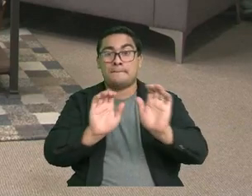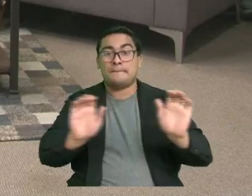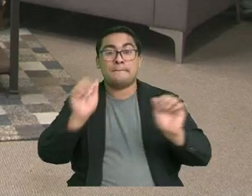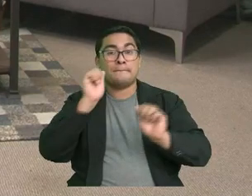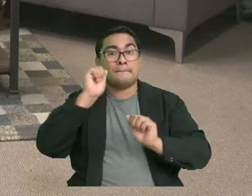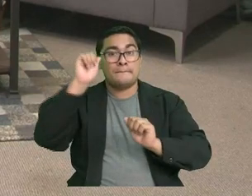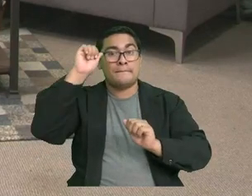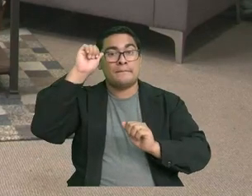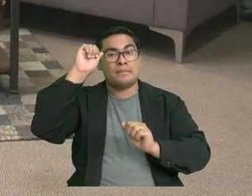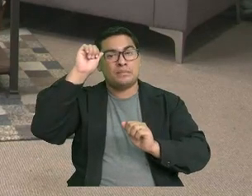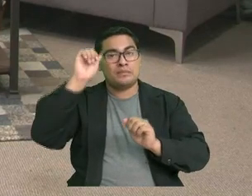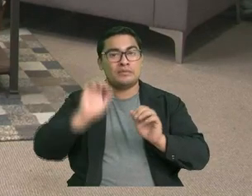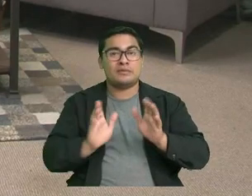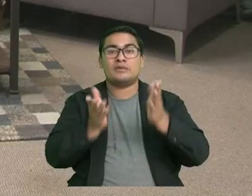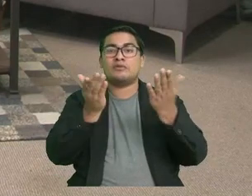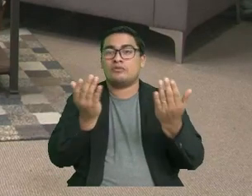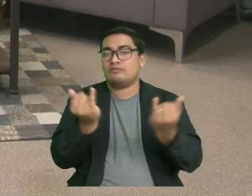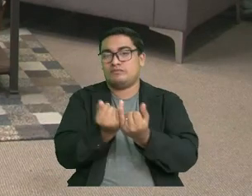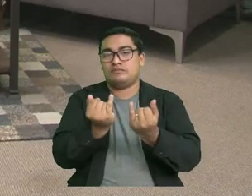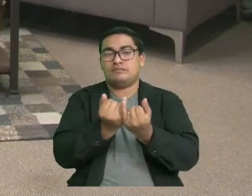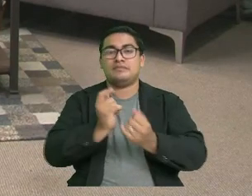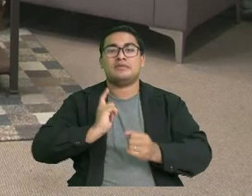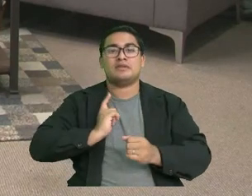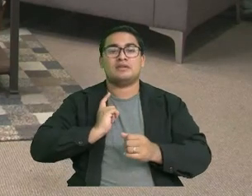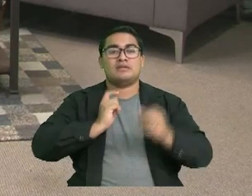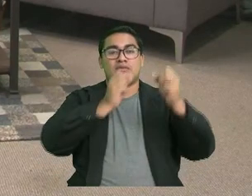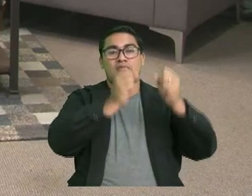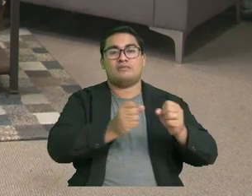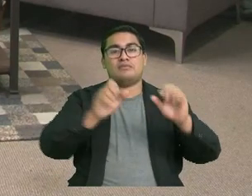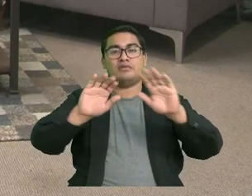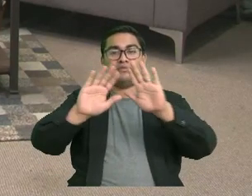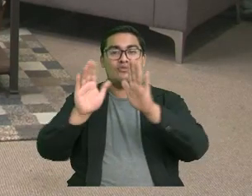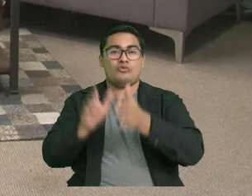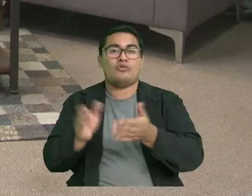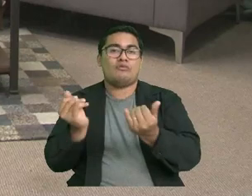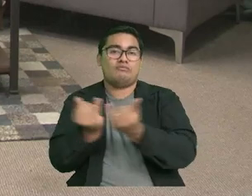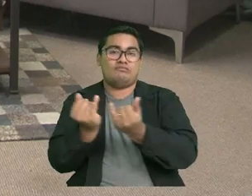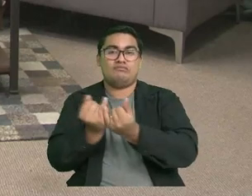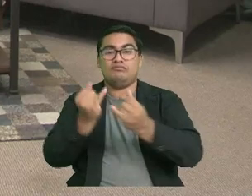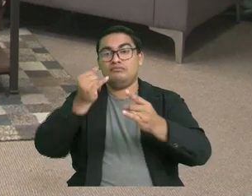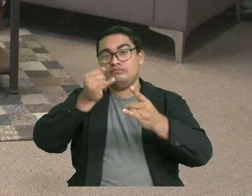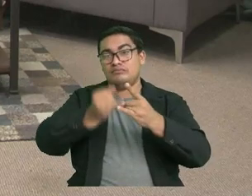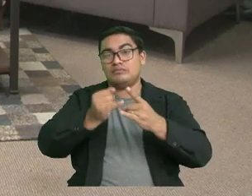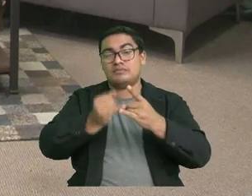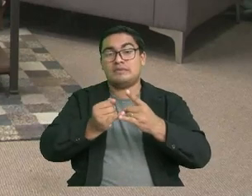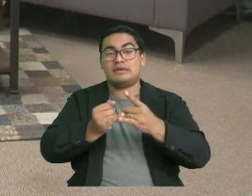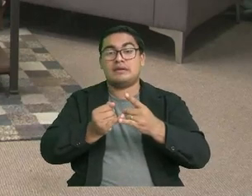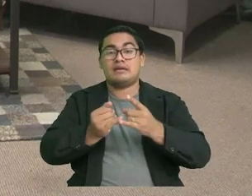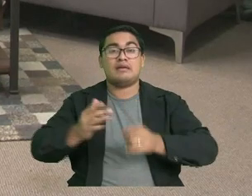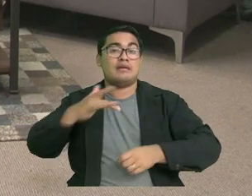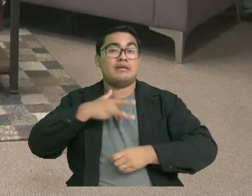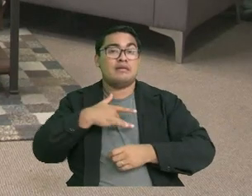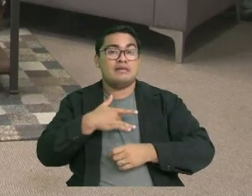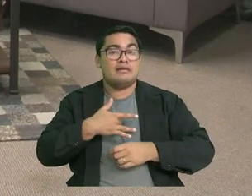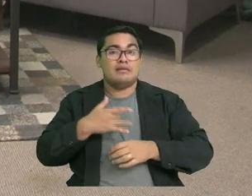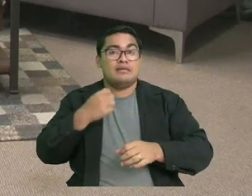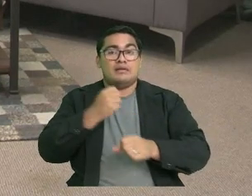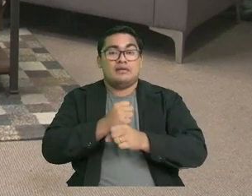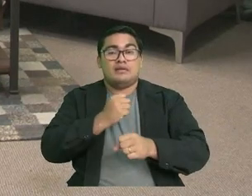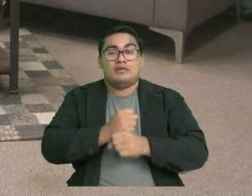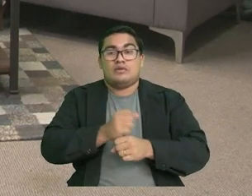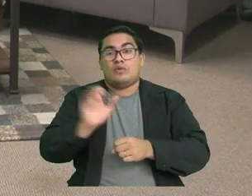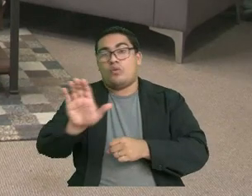adulto mayor, también tenían equidad de género y que por lo tanto no era necesario elaborar